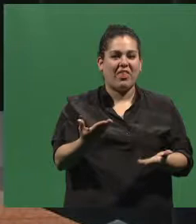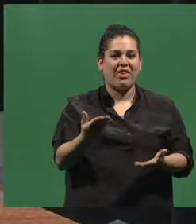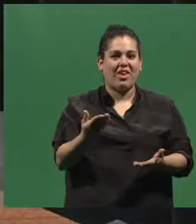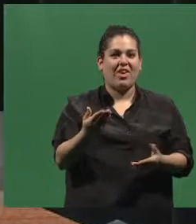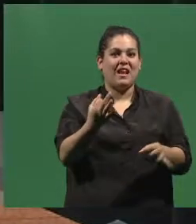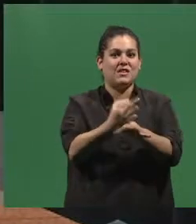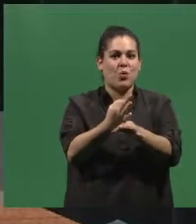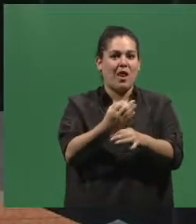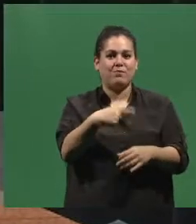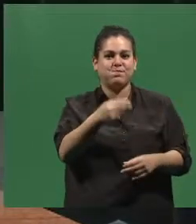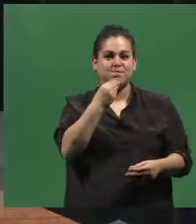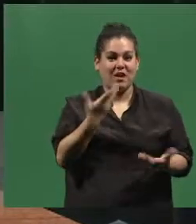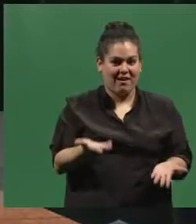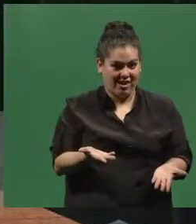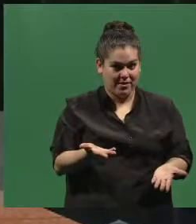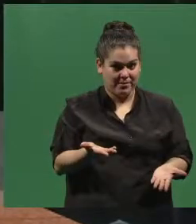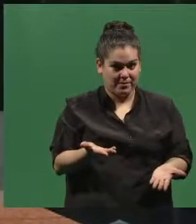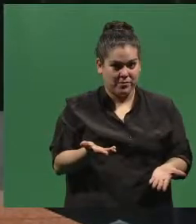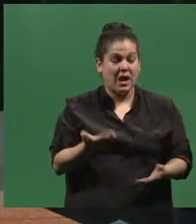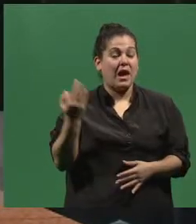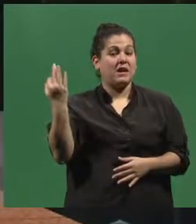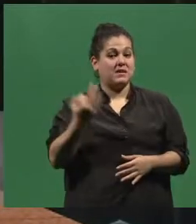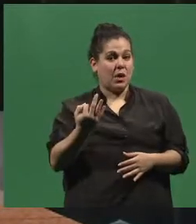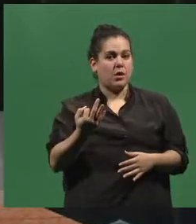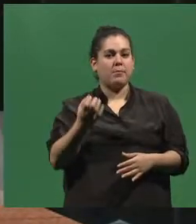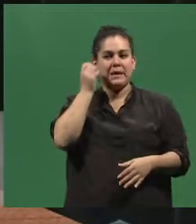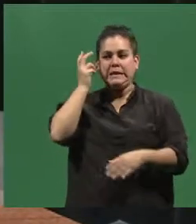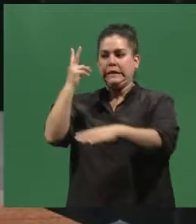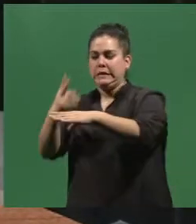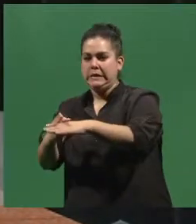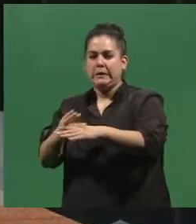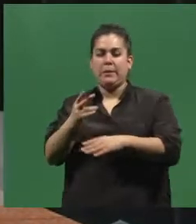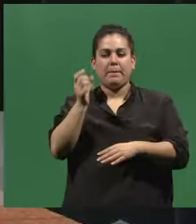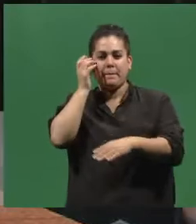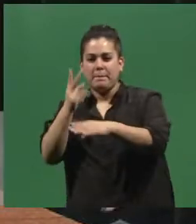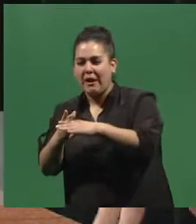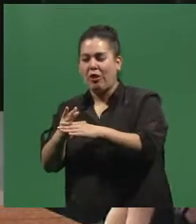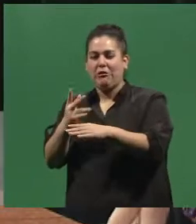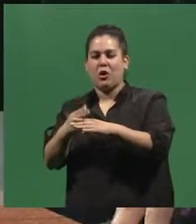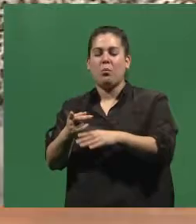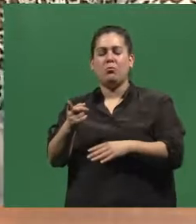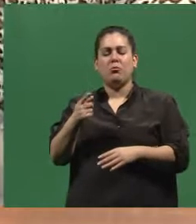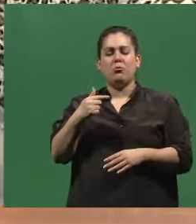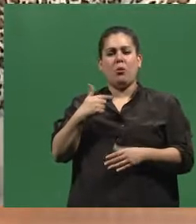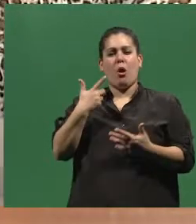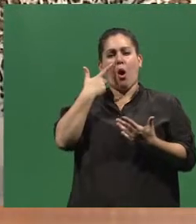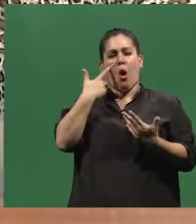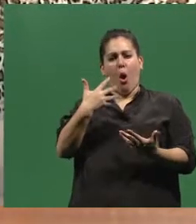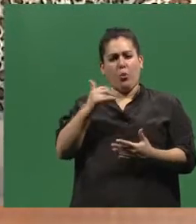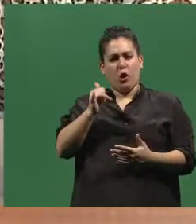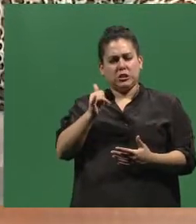chicos en las escuelas, ¿sí? O sea, está bueno... Claro. Perdón, Sí. Andrea, que te interrumpa. Mirza. Obviamente,